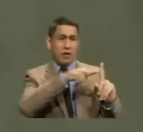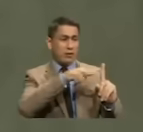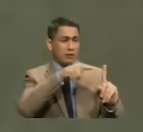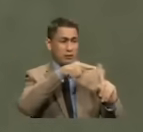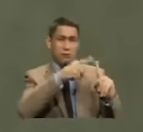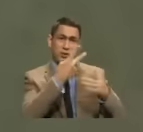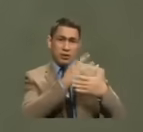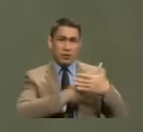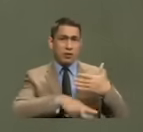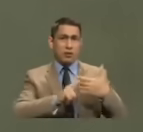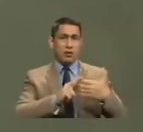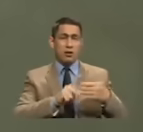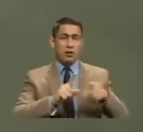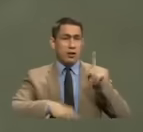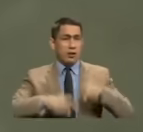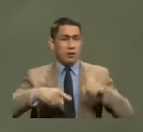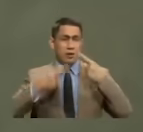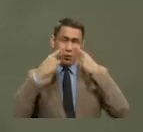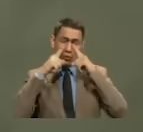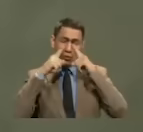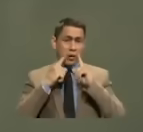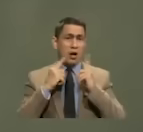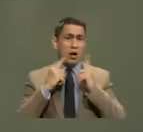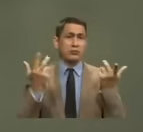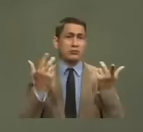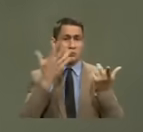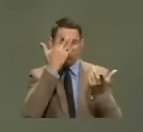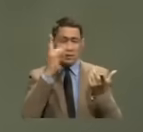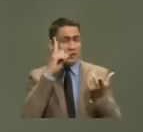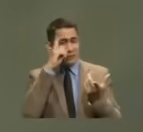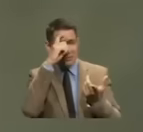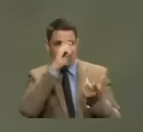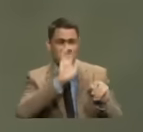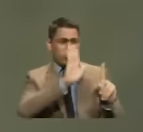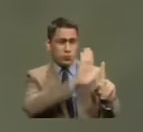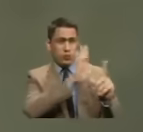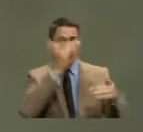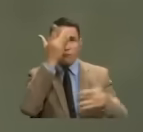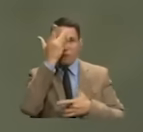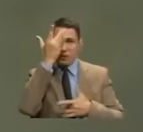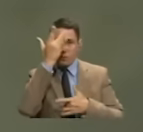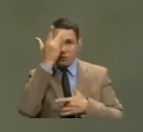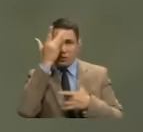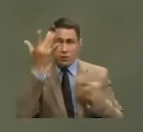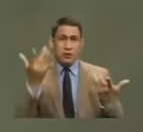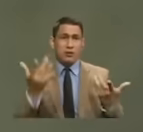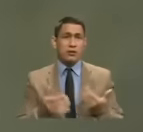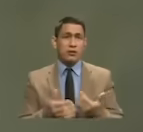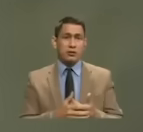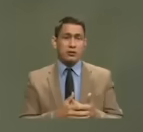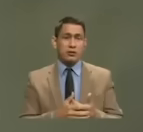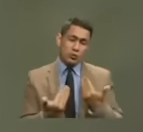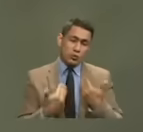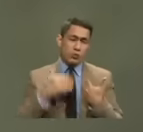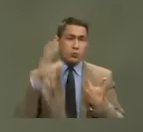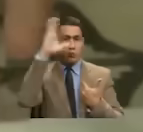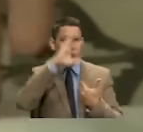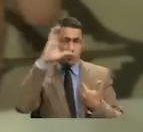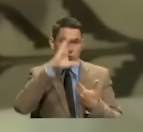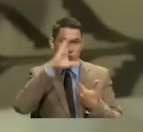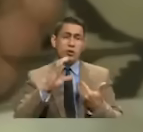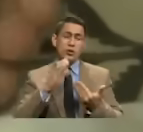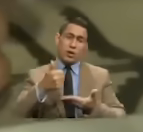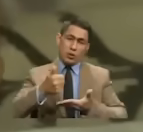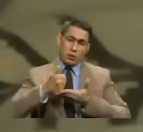cuando hemos visto que la otra vez ha vuelto a la vida. Entonces dijo como que Dios tiene un propósito para mi hijo, para nosotros como